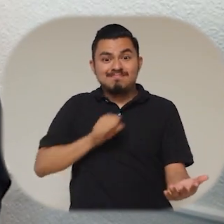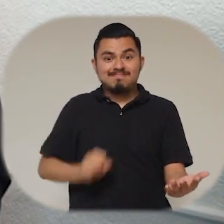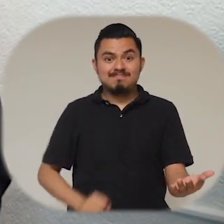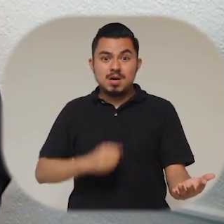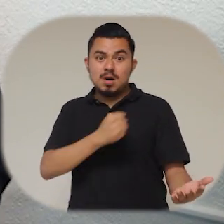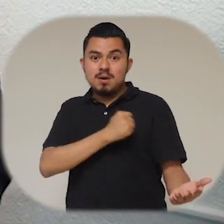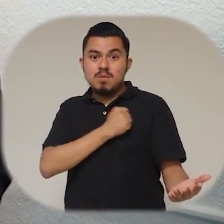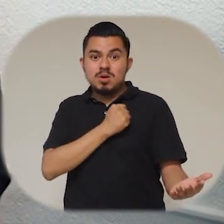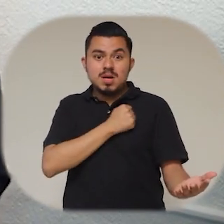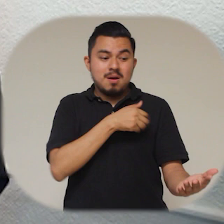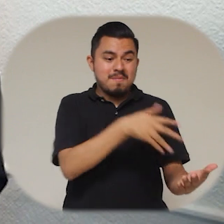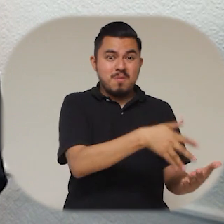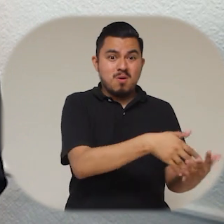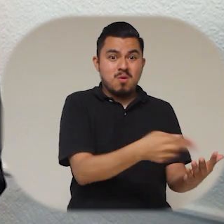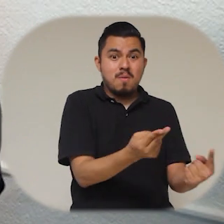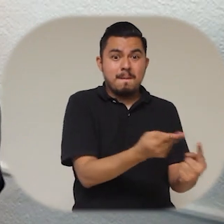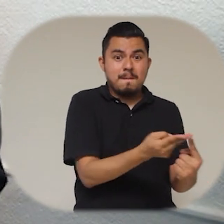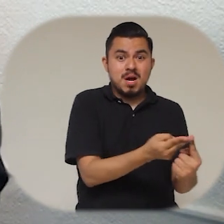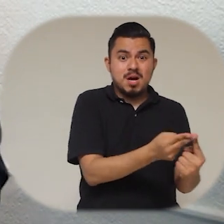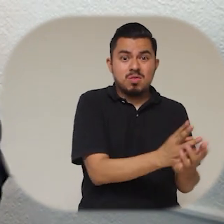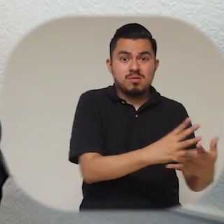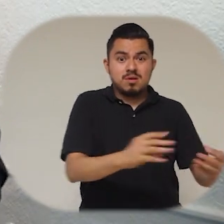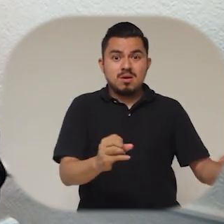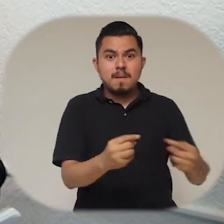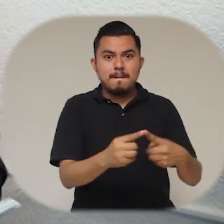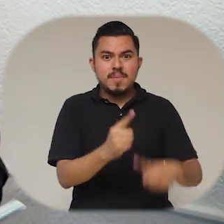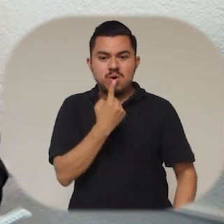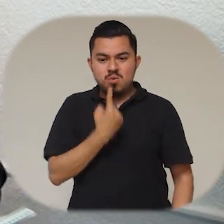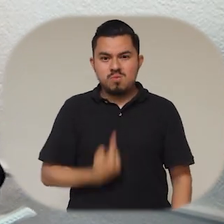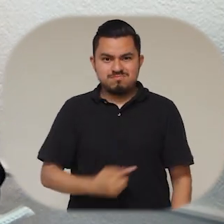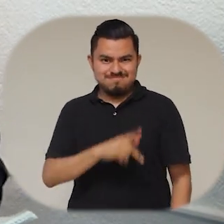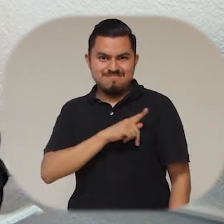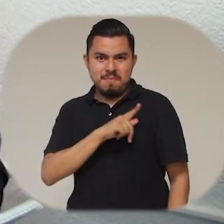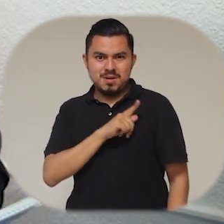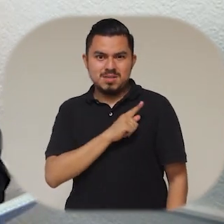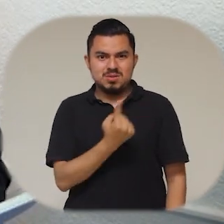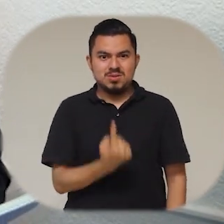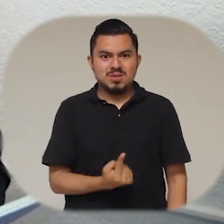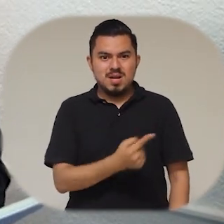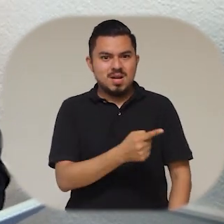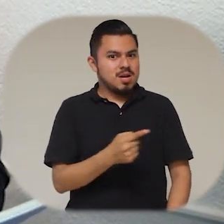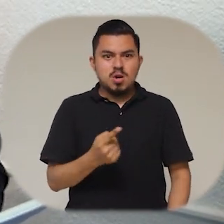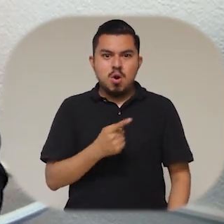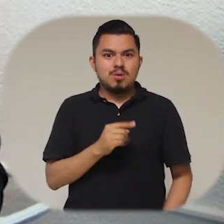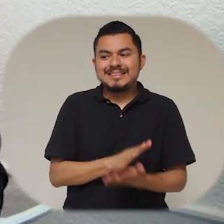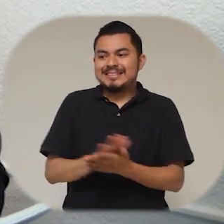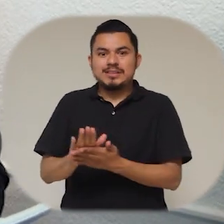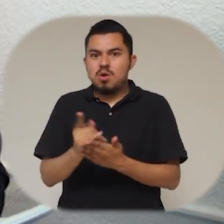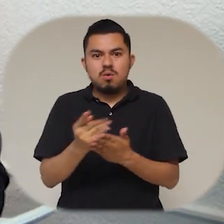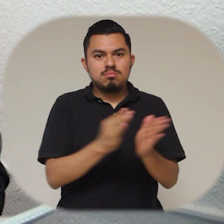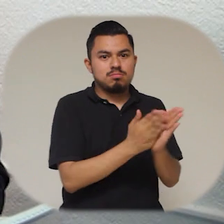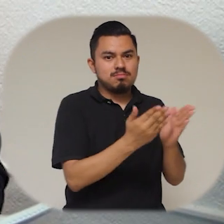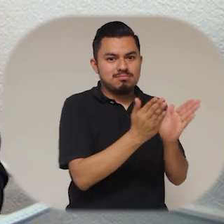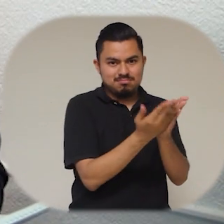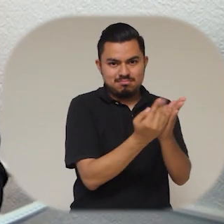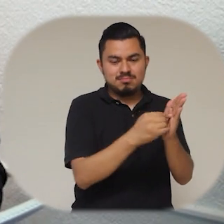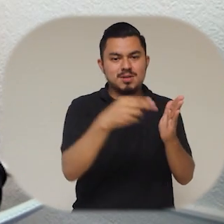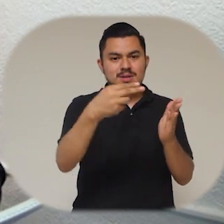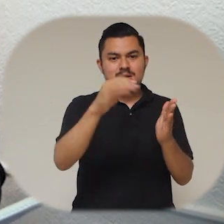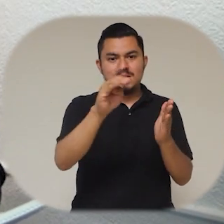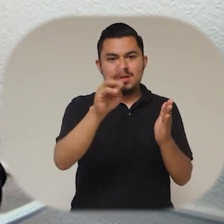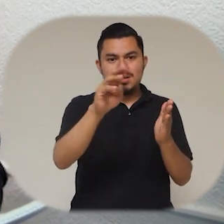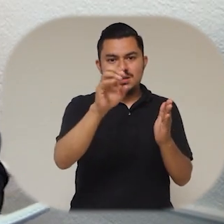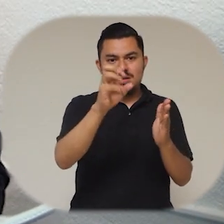personas certeras. La Biblia nos lo revela constantemente. Hebreos 7, del 27 al 28 dice que no tienen necesidad cada día como aquellos